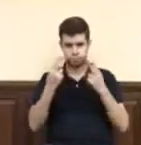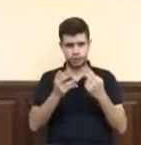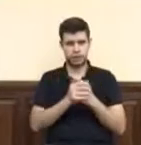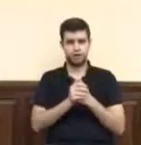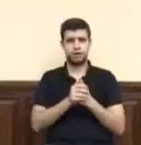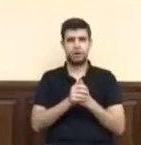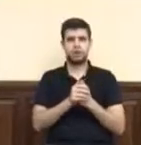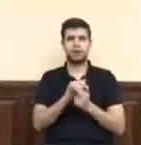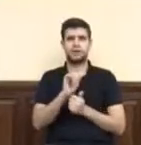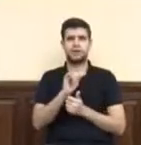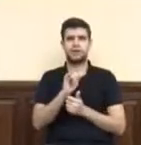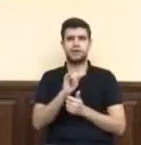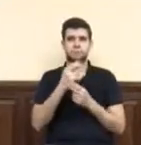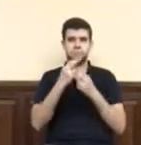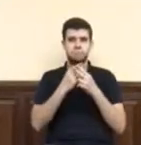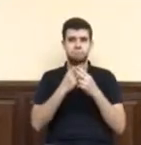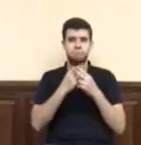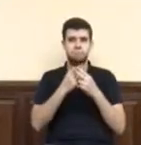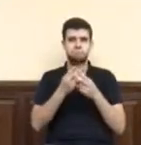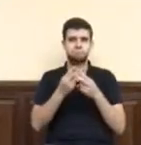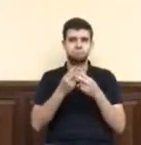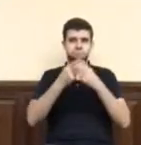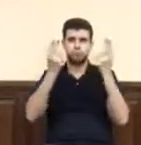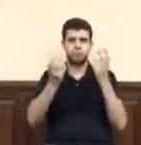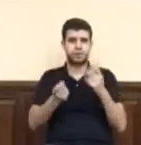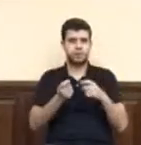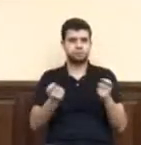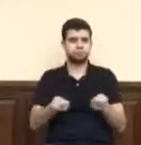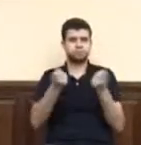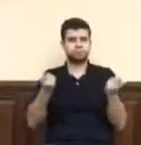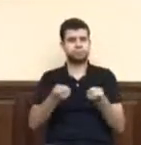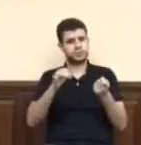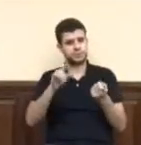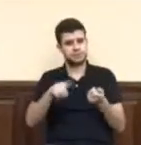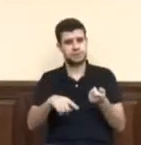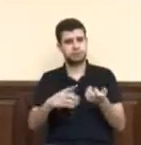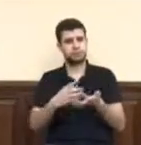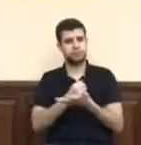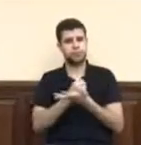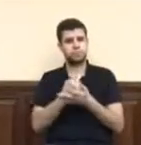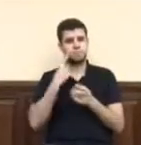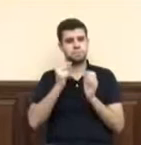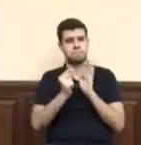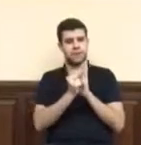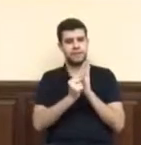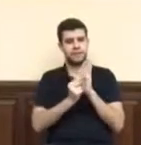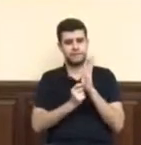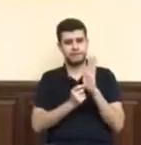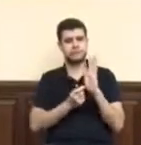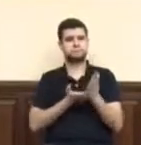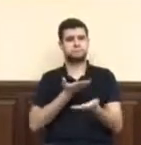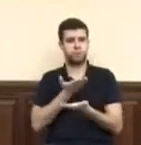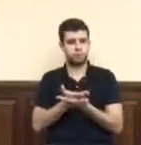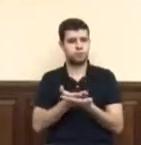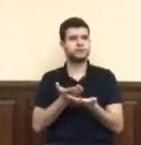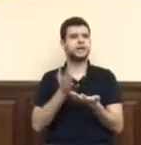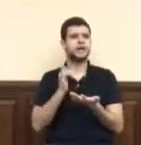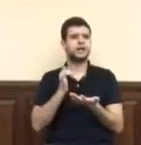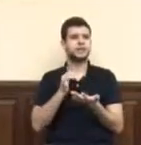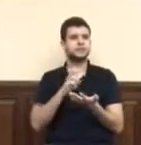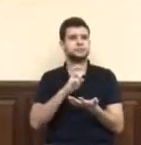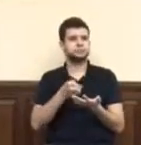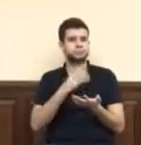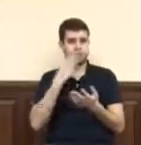que se publiquen las medidas propuestas y que acordaron y que se anunció con gran